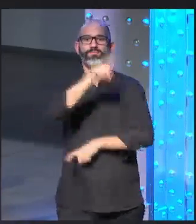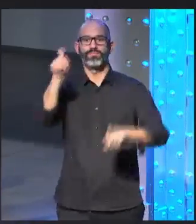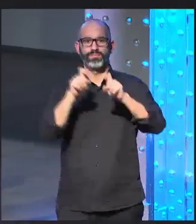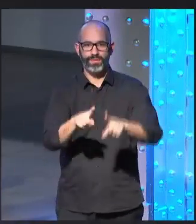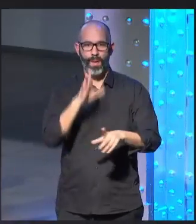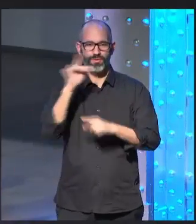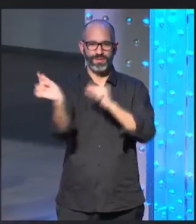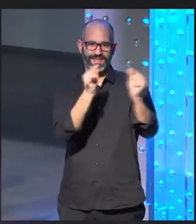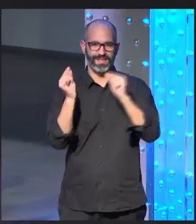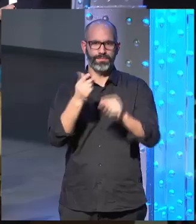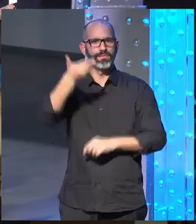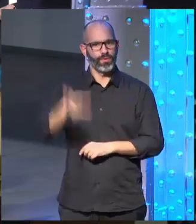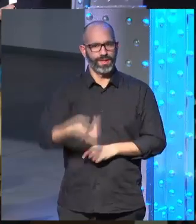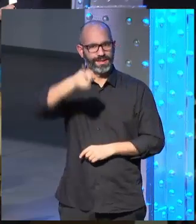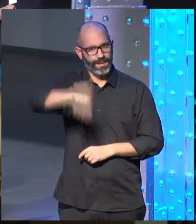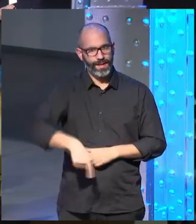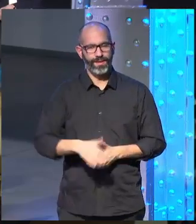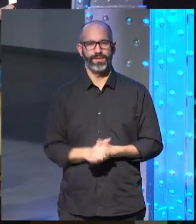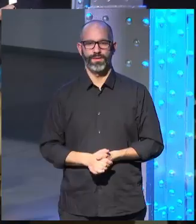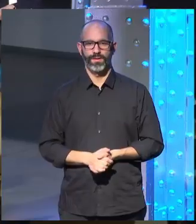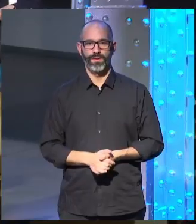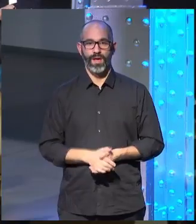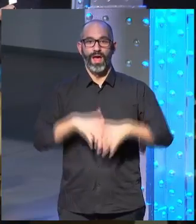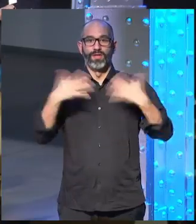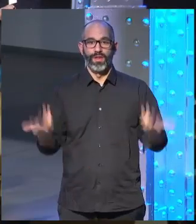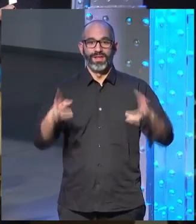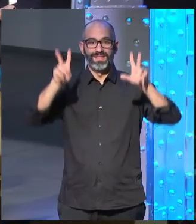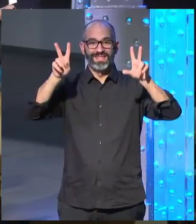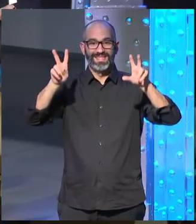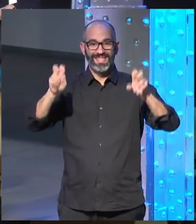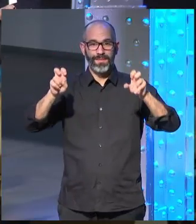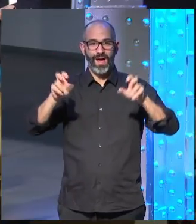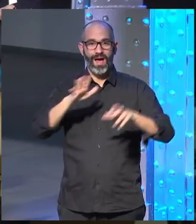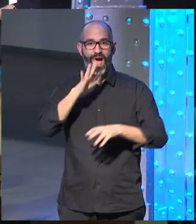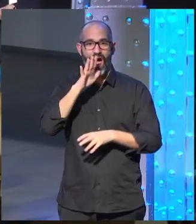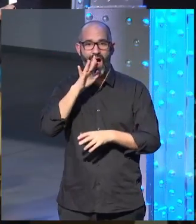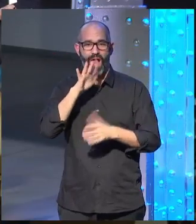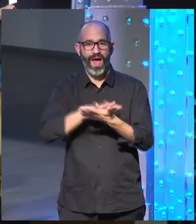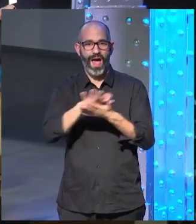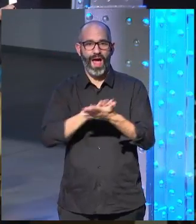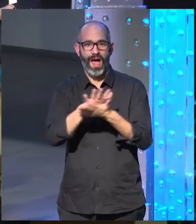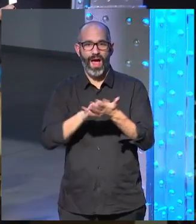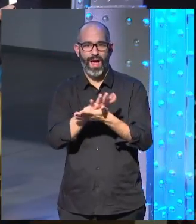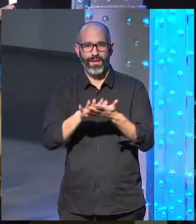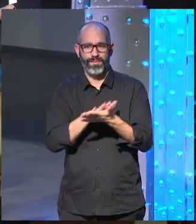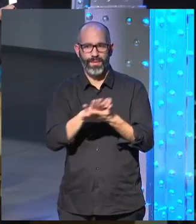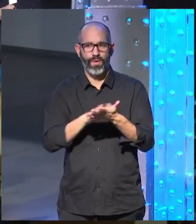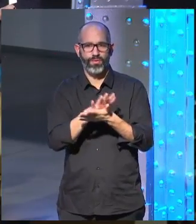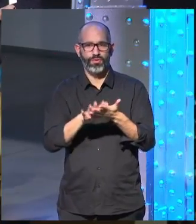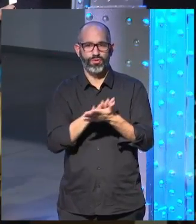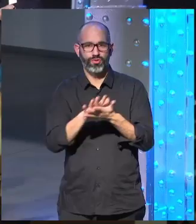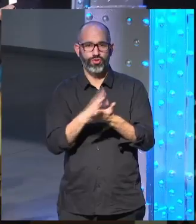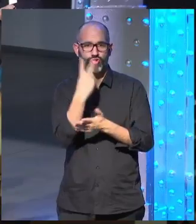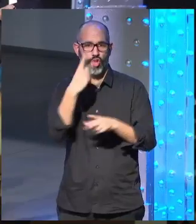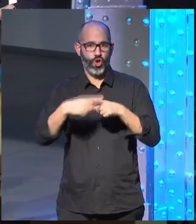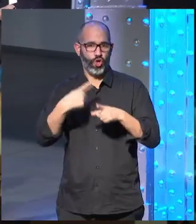tanto, este tema también es un debate a tener en cuenta. Bueno, con el tema de, Y ahora nos viene el tema de la... Salvando estas dos